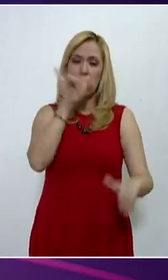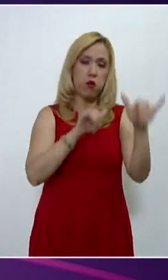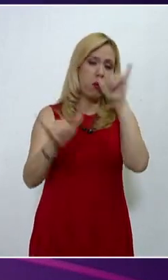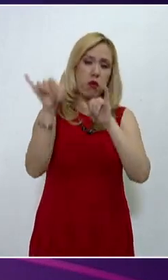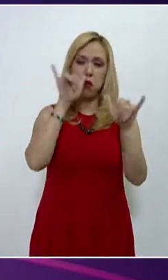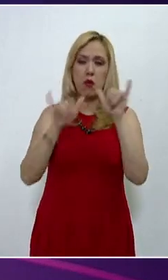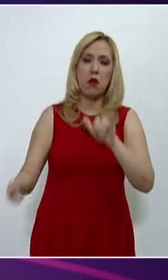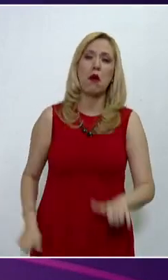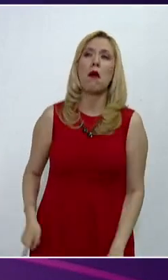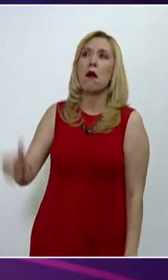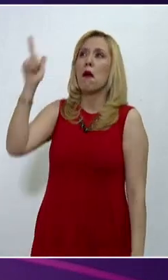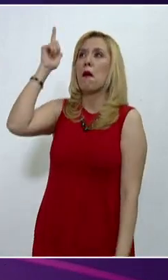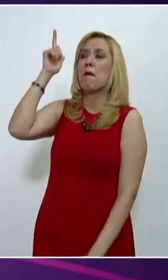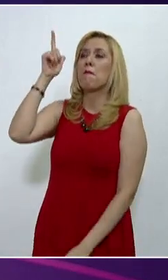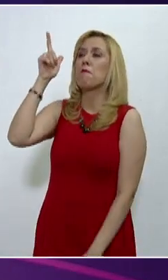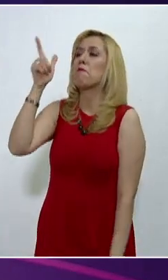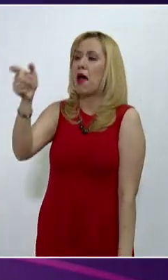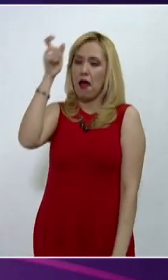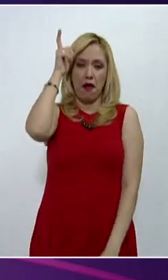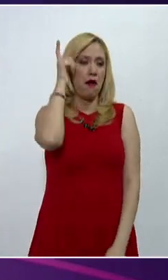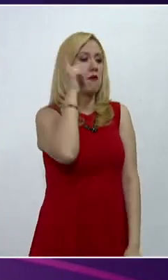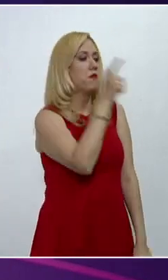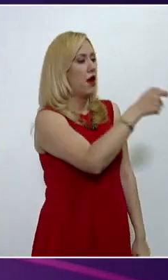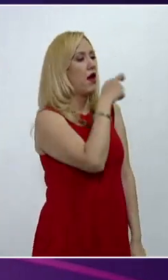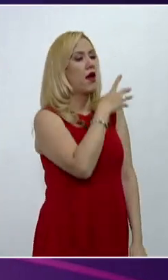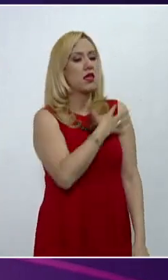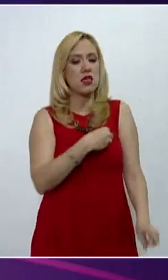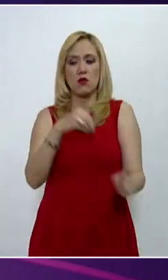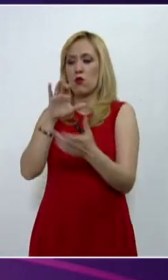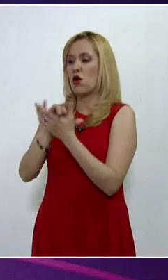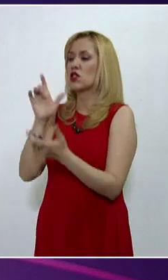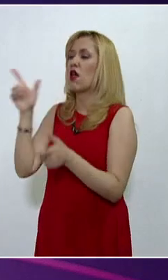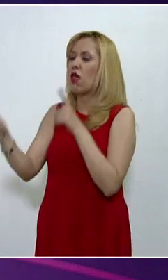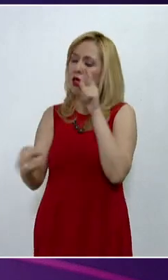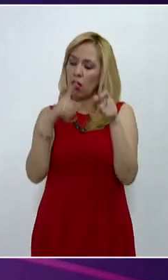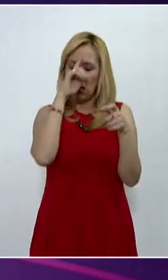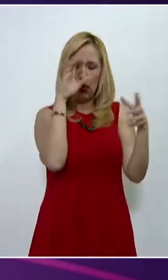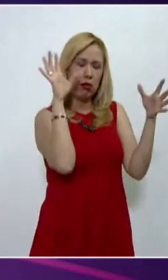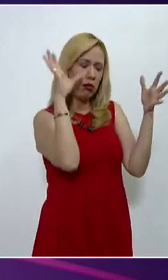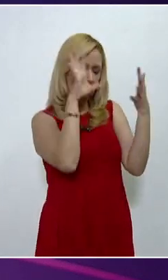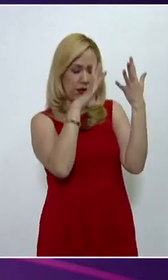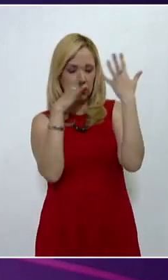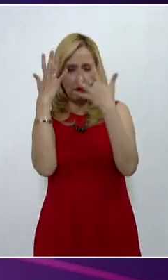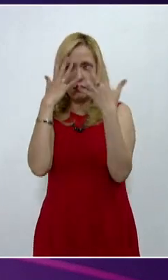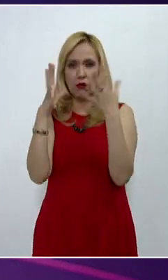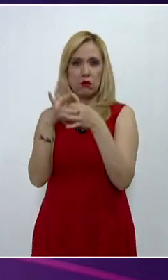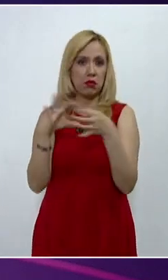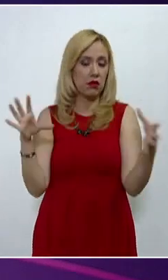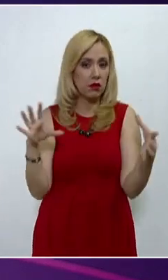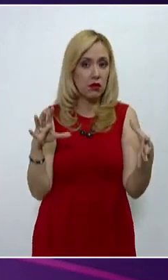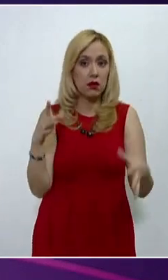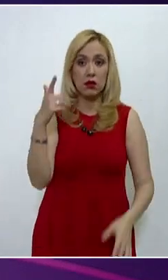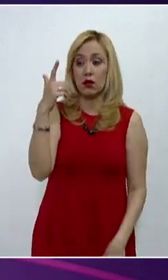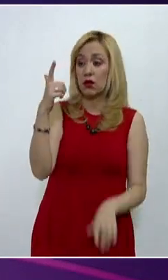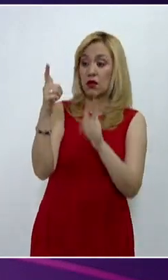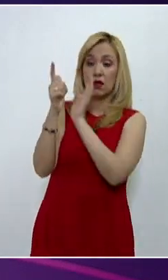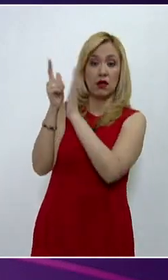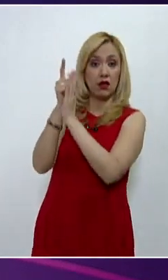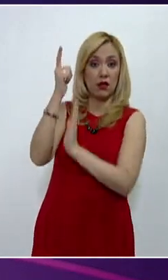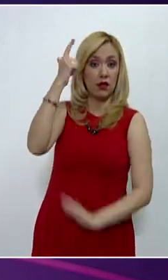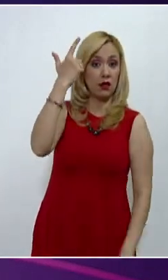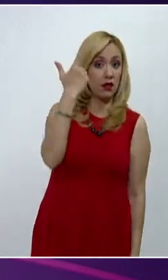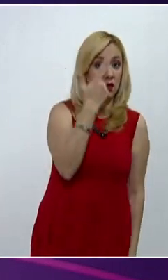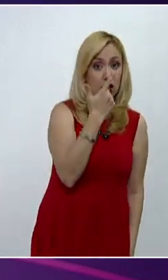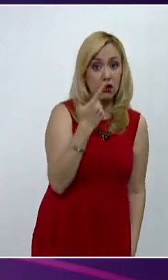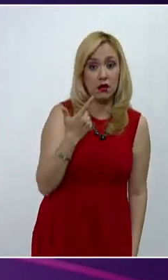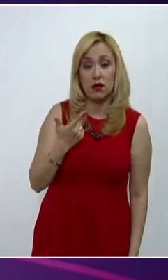dispare contra su familia, contra sus hijos, contra su esposa. Entonces, es una aportación de arma que si se lleva a debatir en la prisión